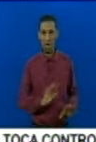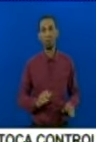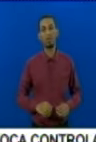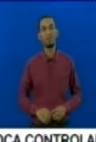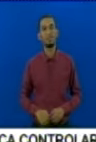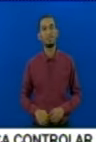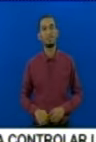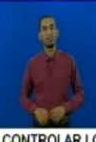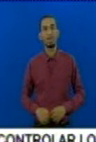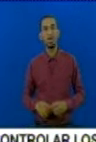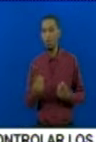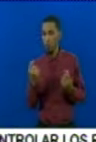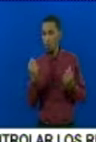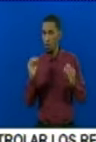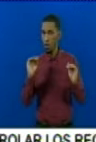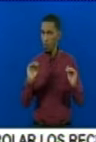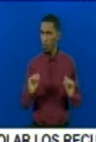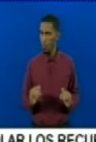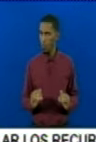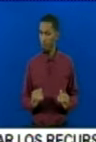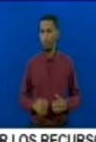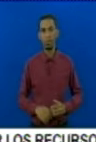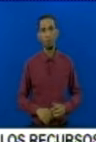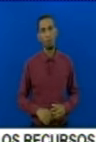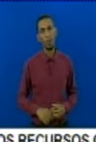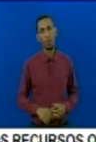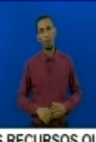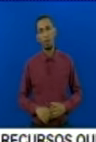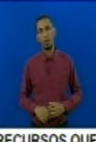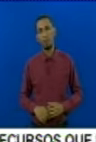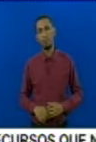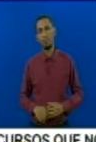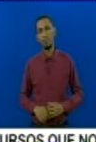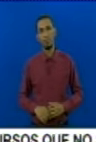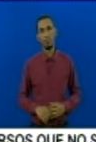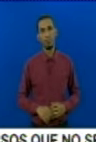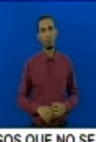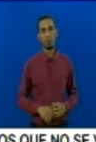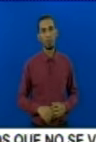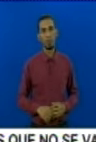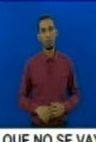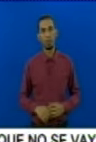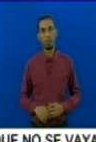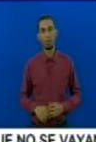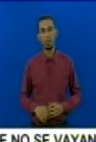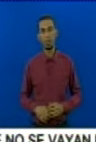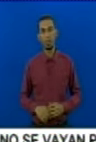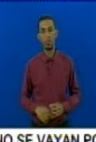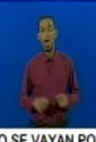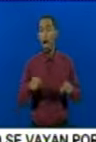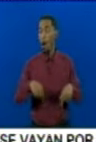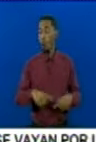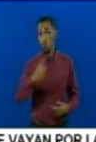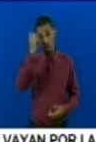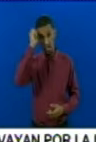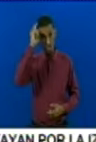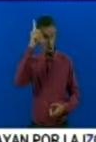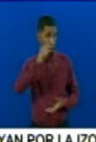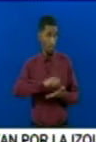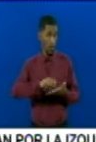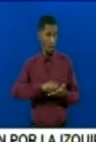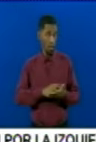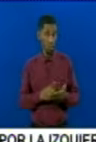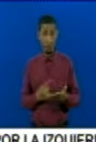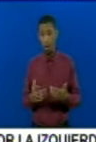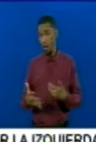cuantía de lo normal que esté. Bueno, a partir de una producción que se está haciendo, de iniciativa que han hecho 3 empresas al